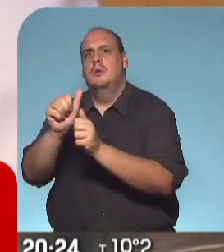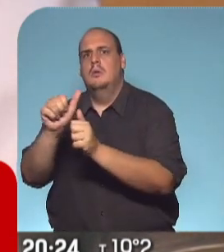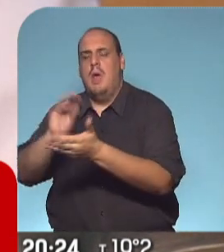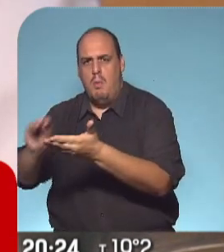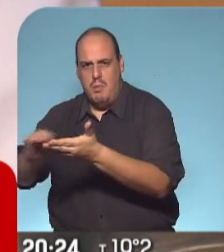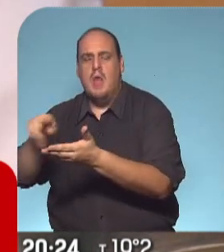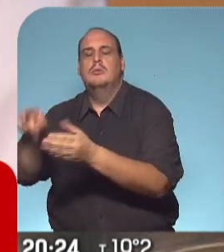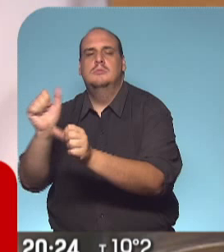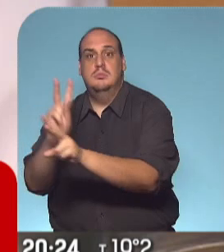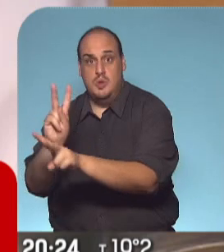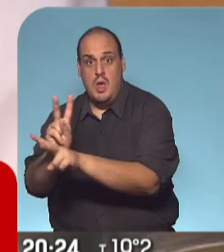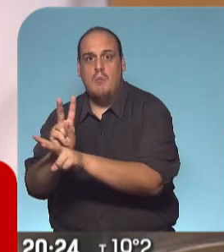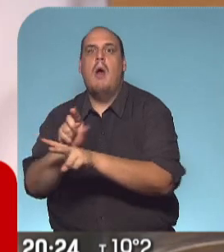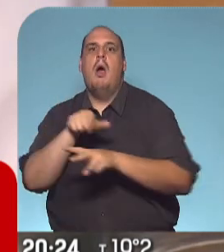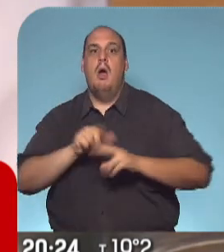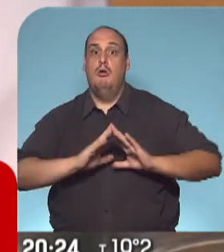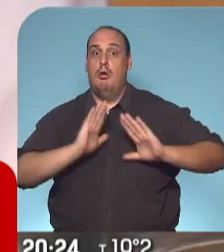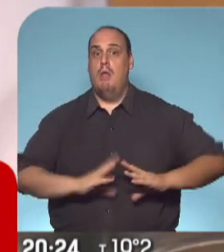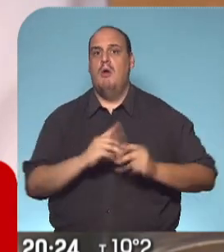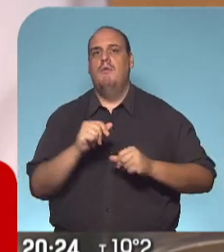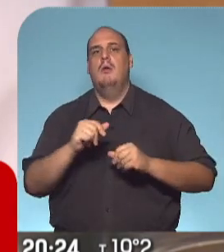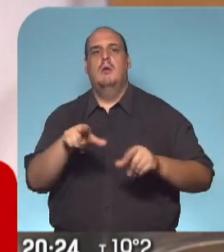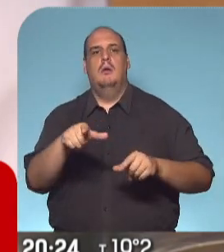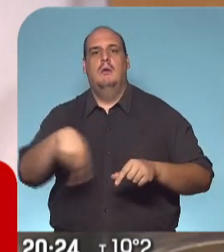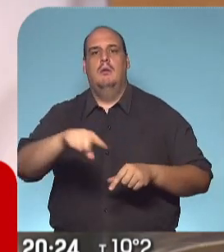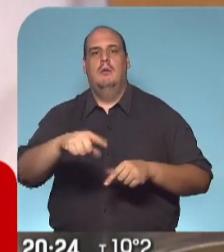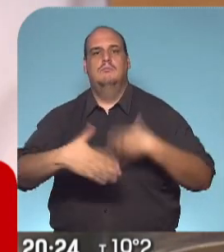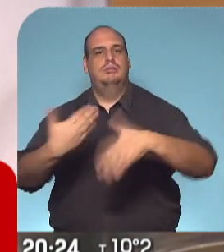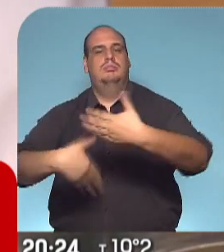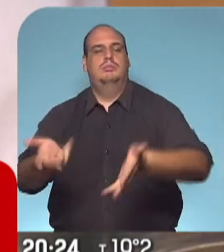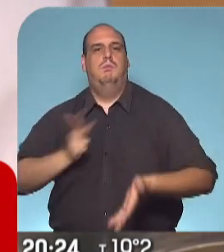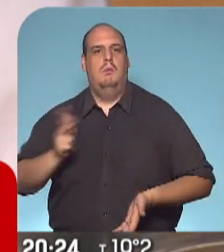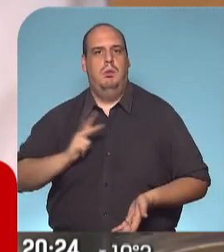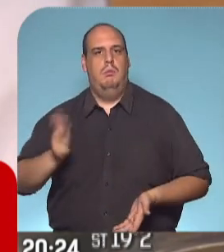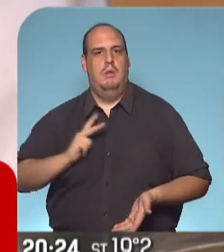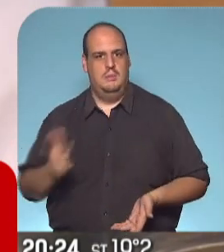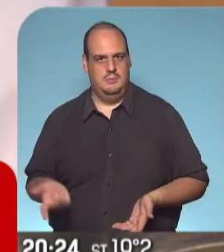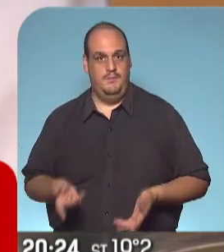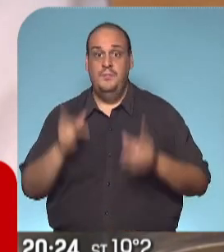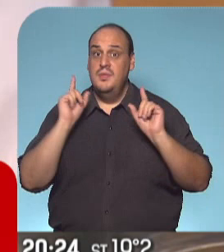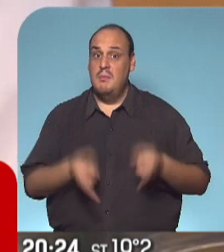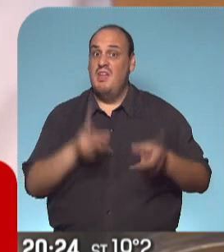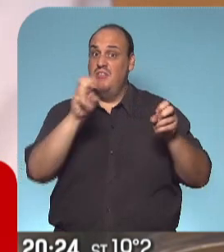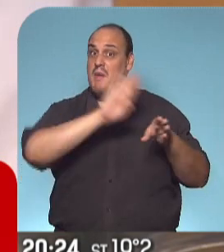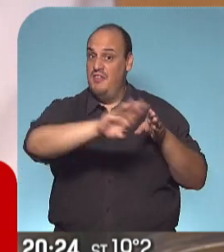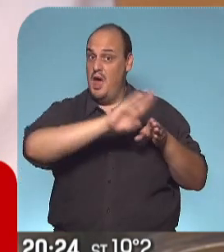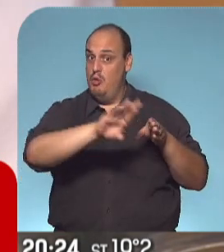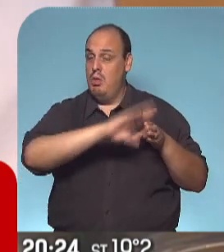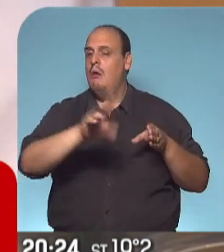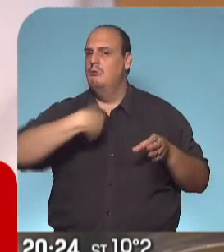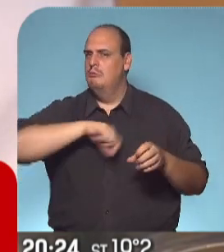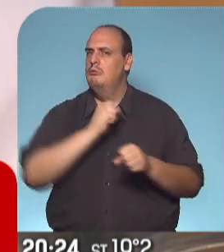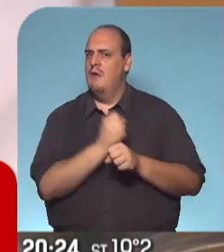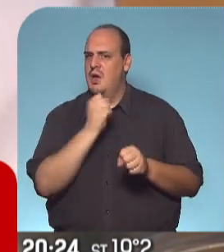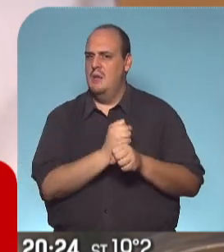entonces vamos a tener mejores perspectivas de recuperación post-coronavirus. Y por supuesto el tema de la deuda, en el que estamos trabajando. Hay